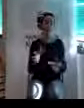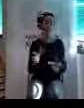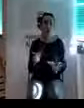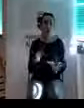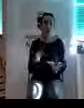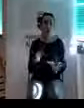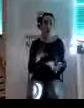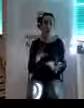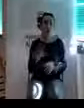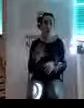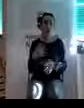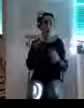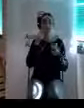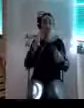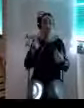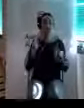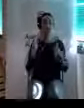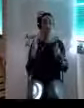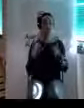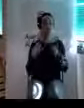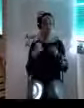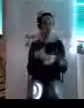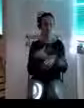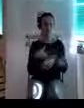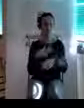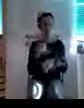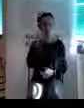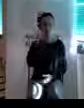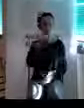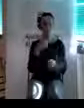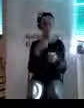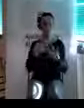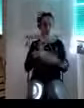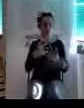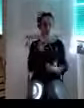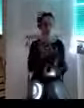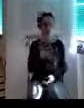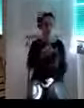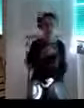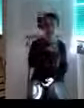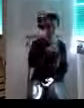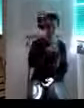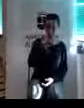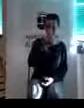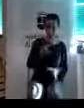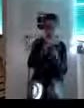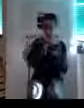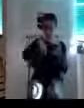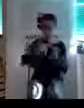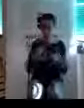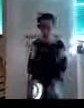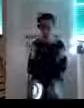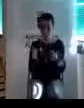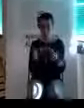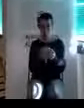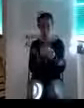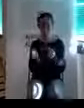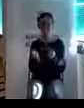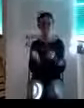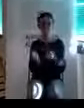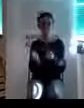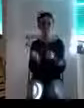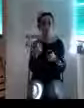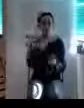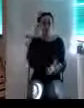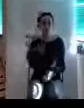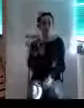seguridad vital perdón funcionó ya lo sé yo que sí y que la policía estaba preparada con neumáticos de invierno perfecto precisamente ya no es que sí que